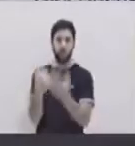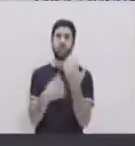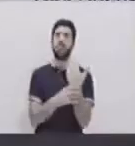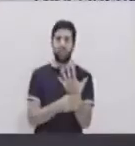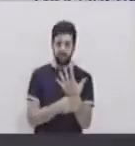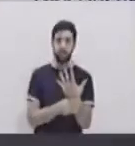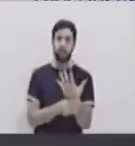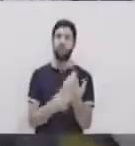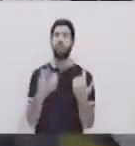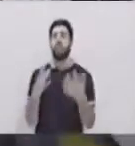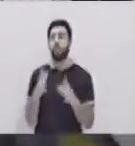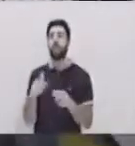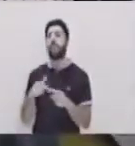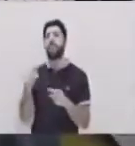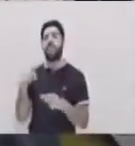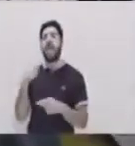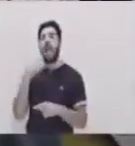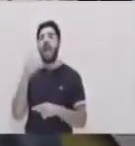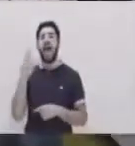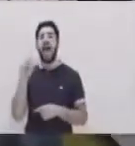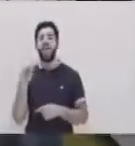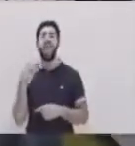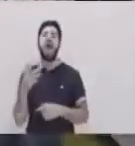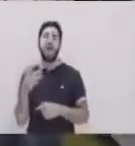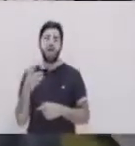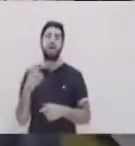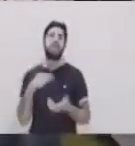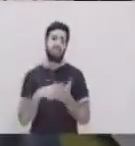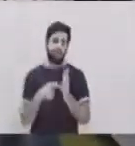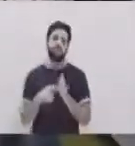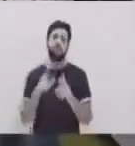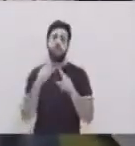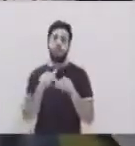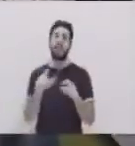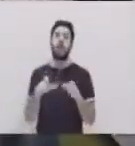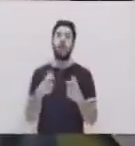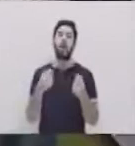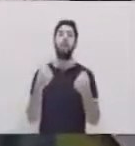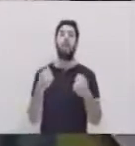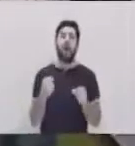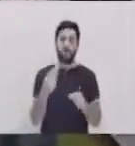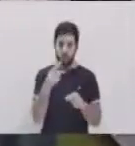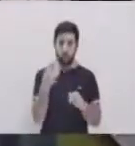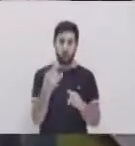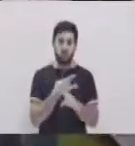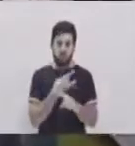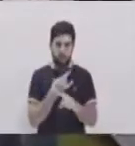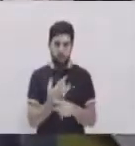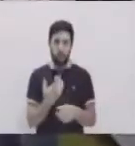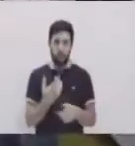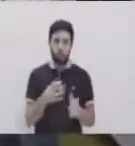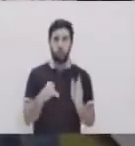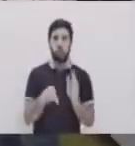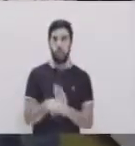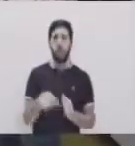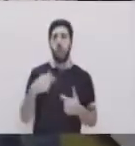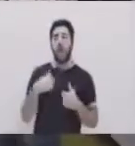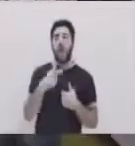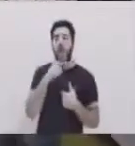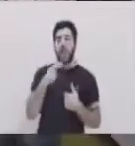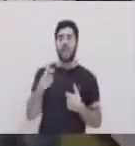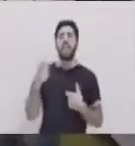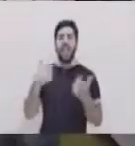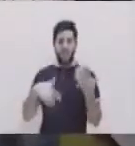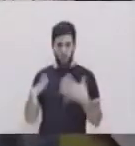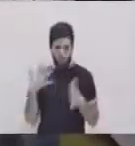cada persona. Va a depender de cómo usemos ese sistema de signos. Entonces podemos decir, lenguaje es general, la lengua ya